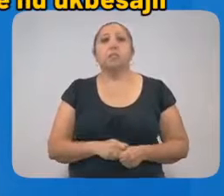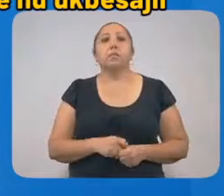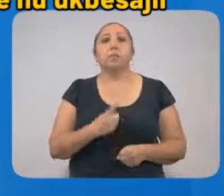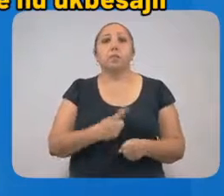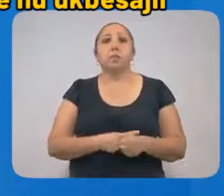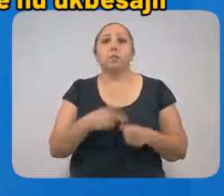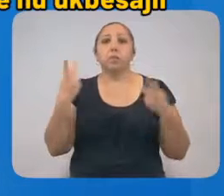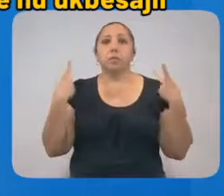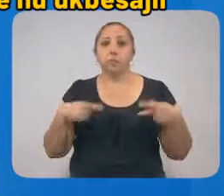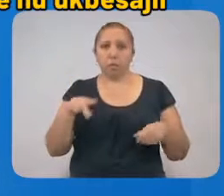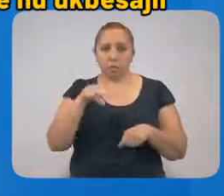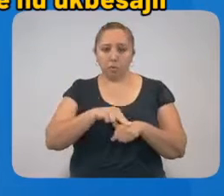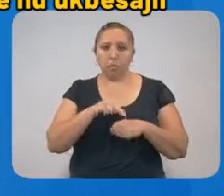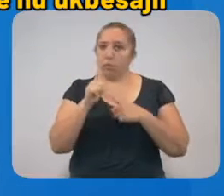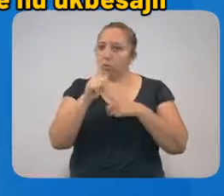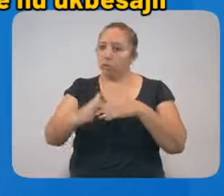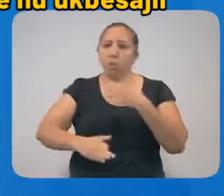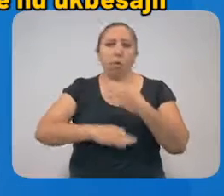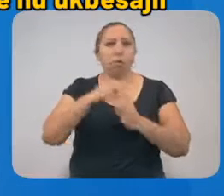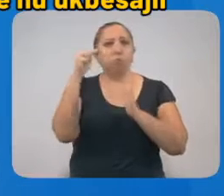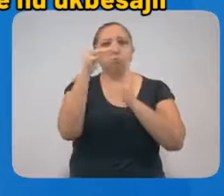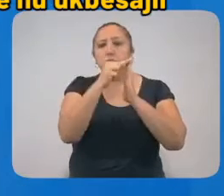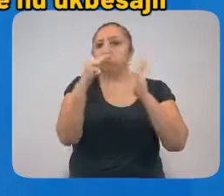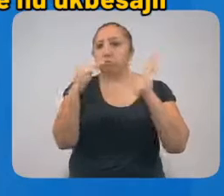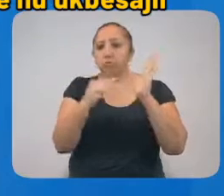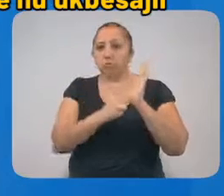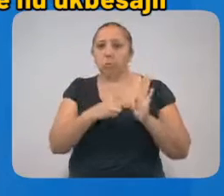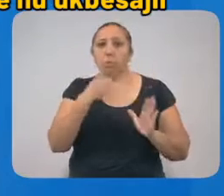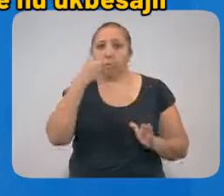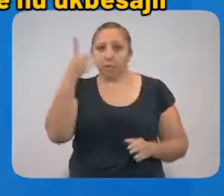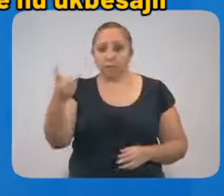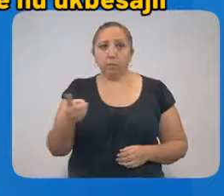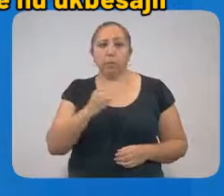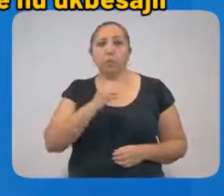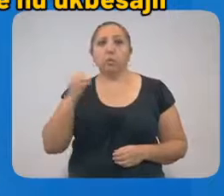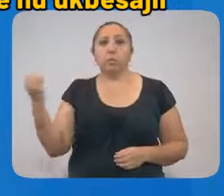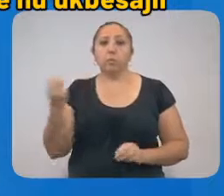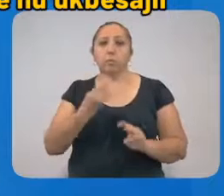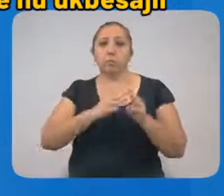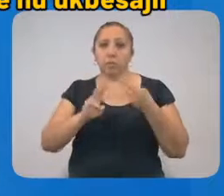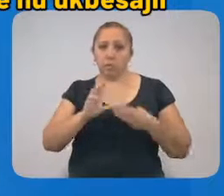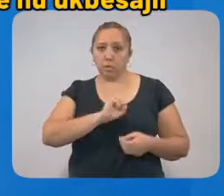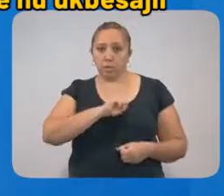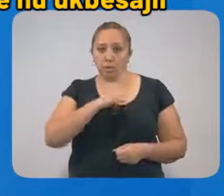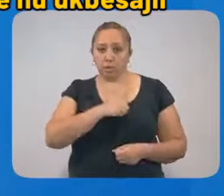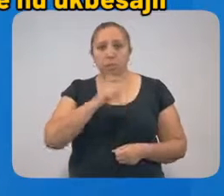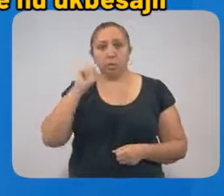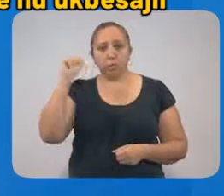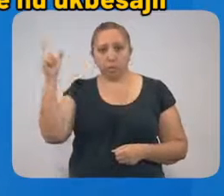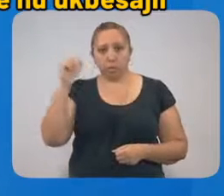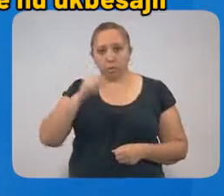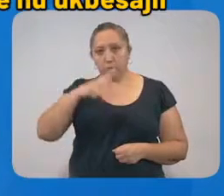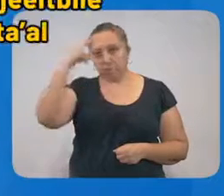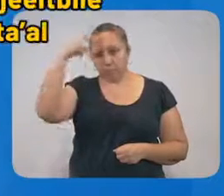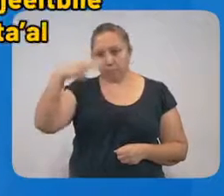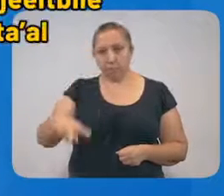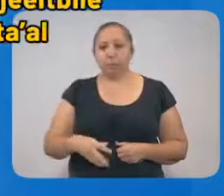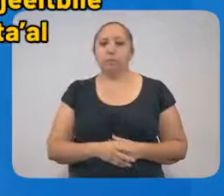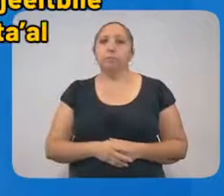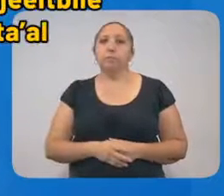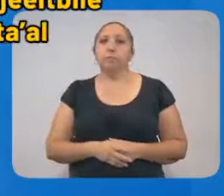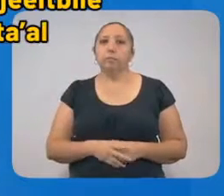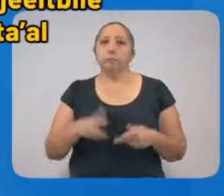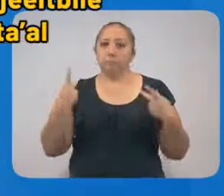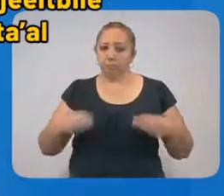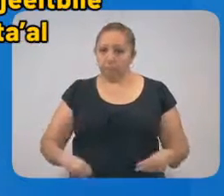hecho, el personal médico siguió los protocolos y lineamientos marcados por la Organización Mundial de la Salud y las autoridades federales. El